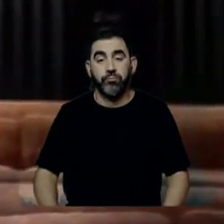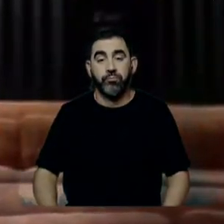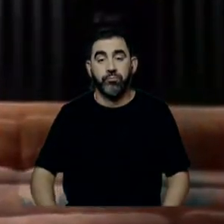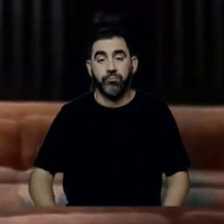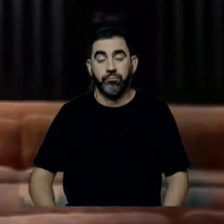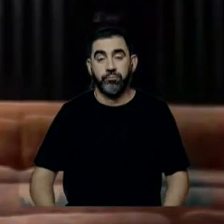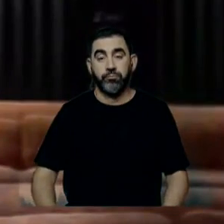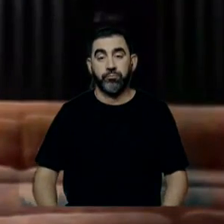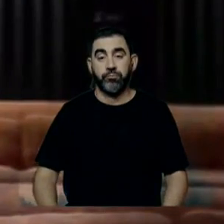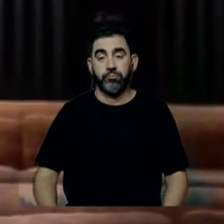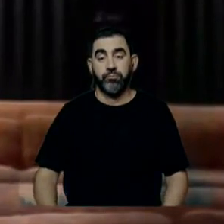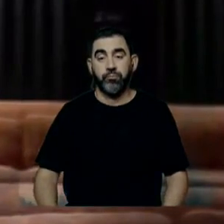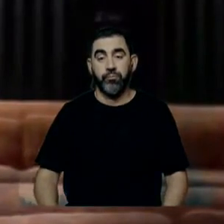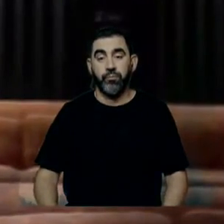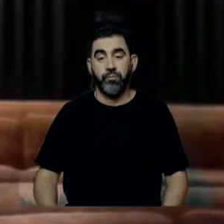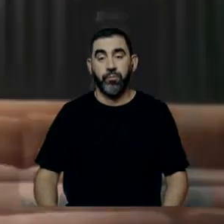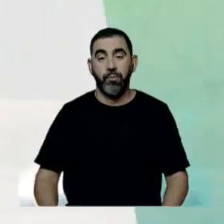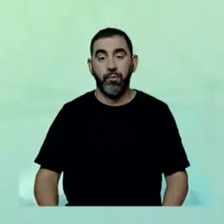Josema.